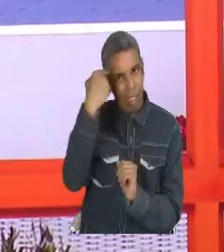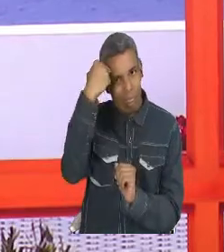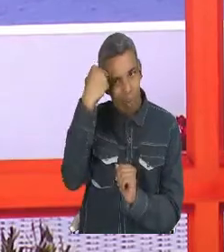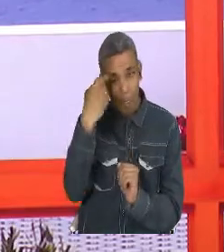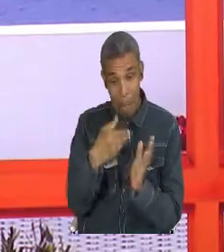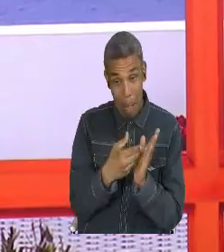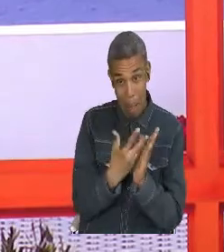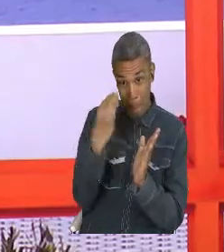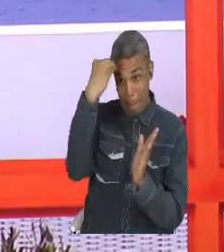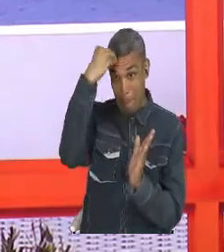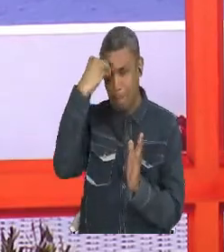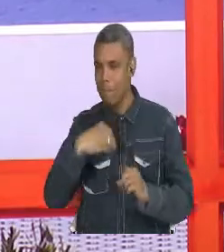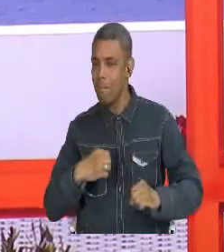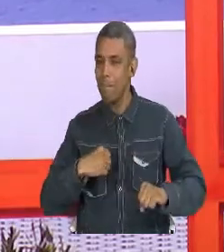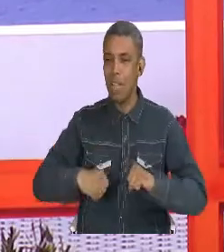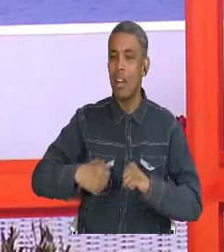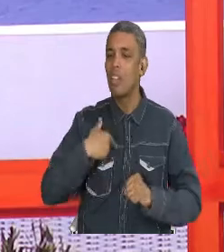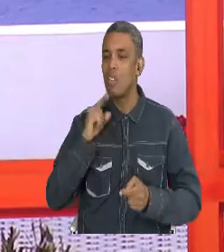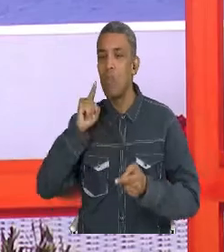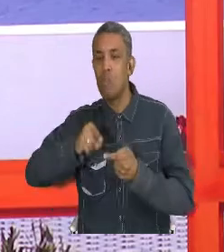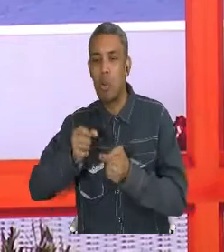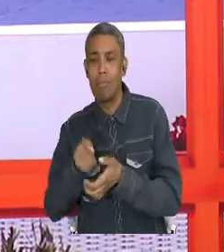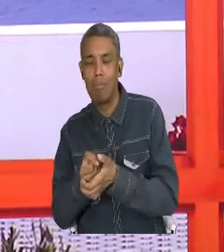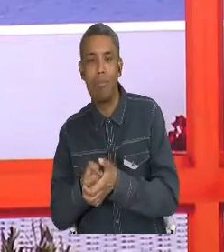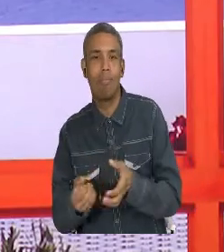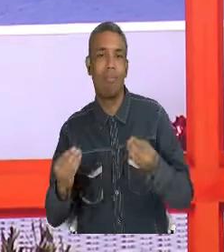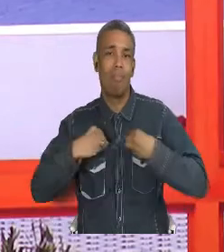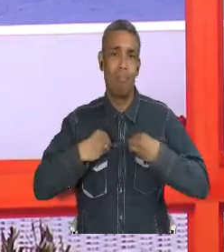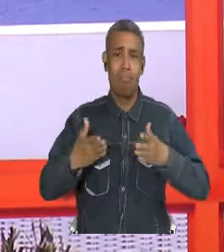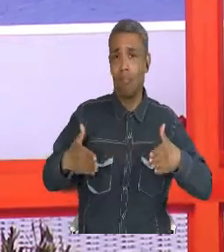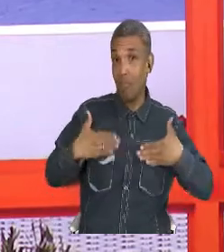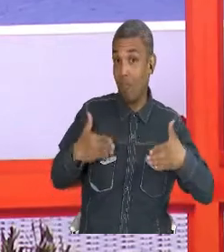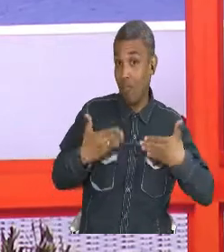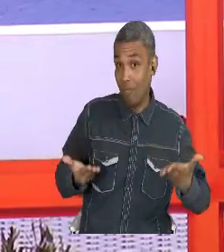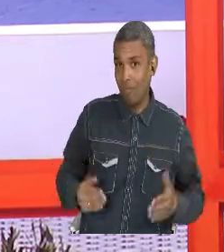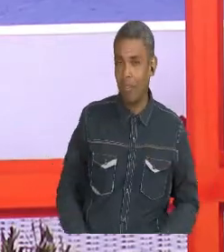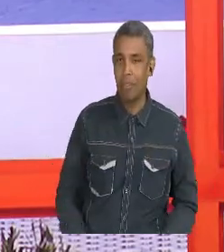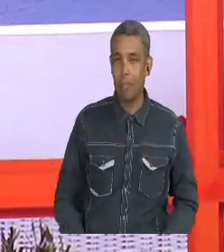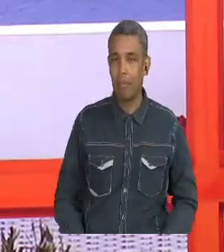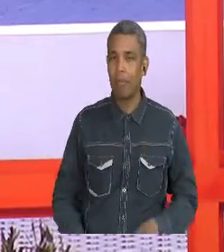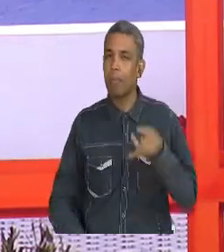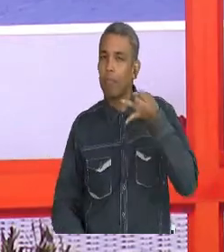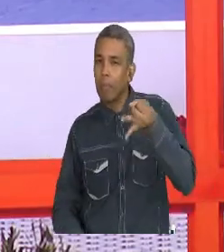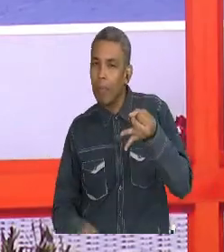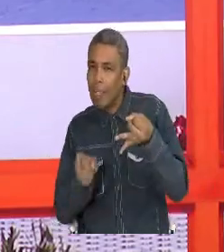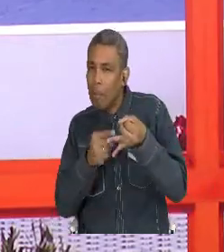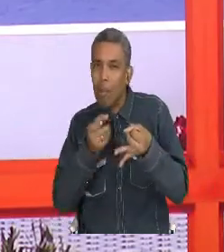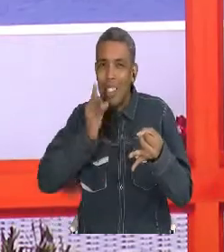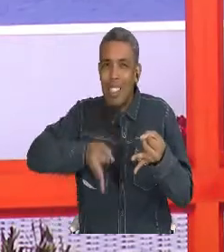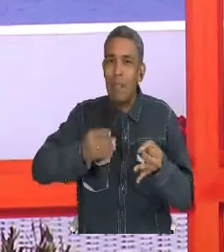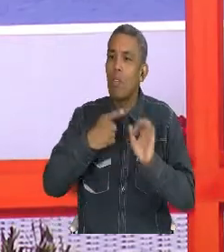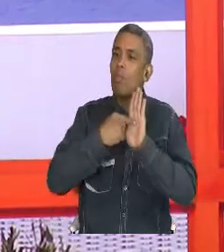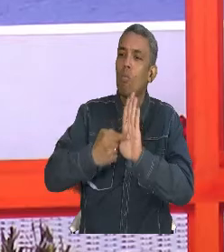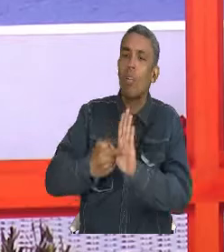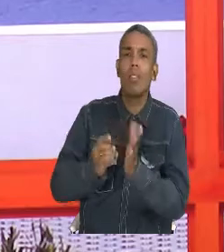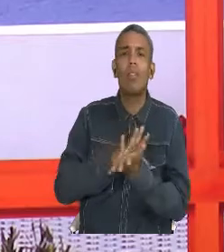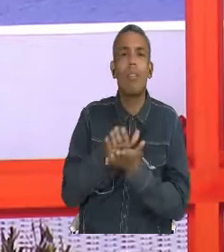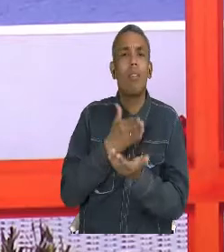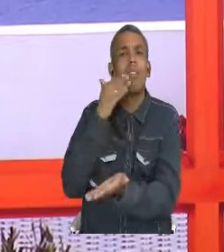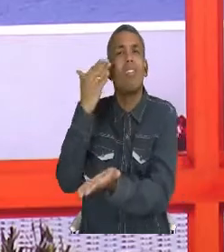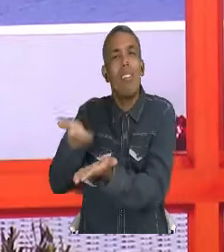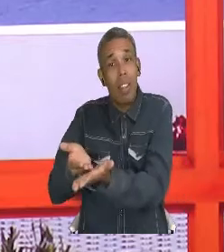mayor satisfacción y sentirme bien conmigo mismo. ¿Qué otra cosa es importante? El dar gracias. De pronto todos los días nosotros no nos